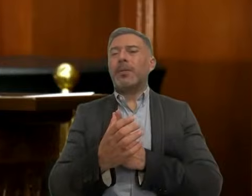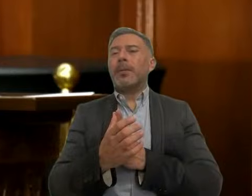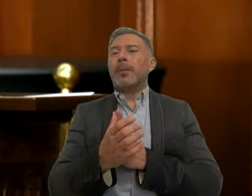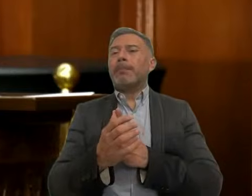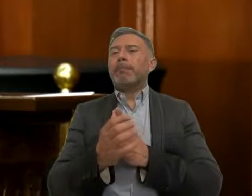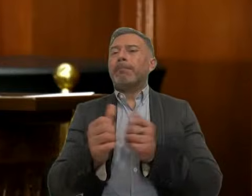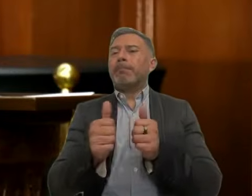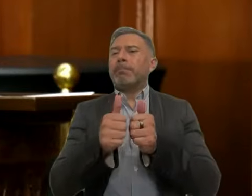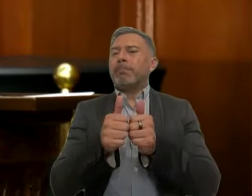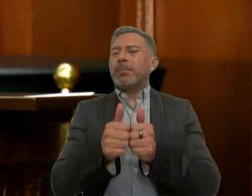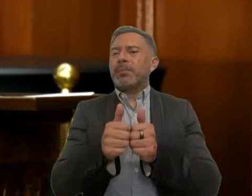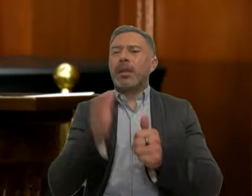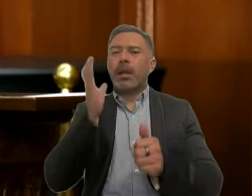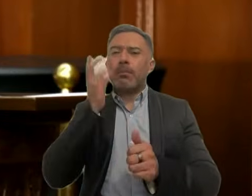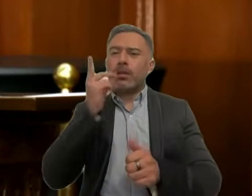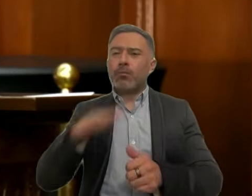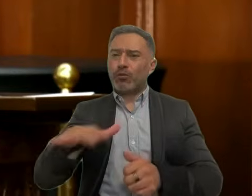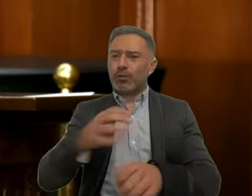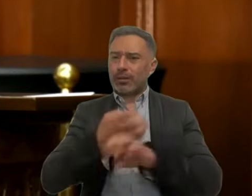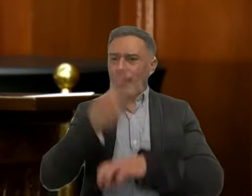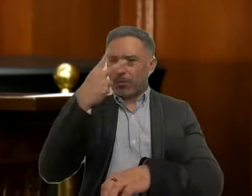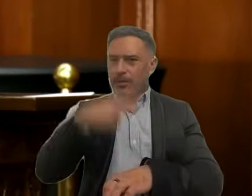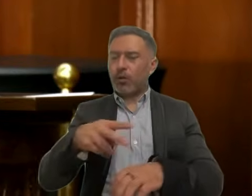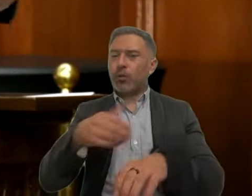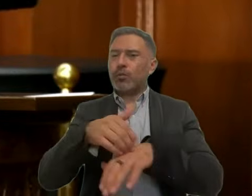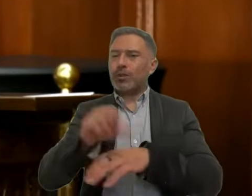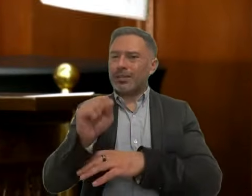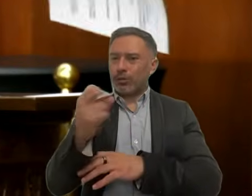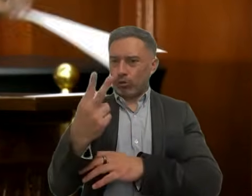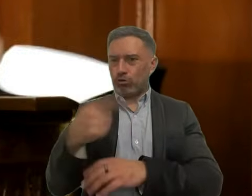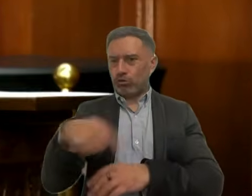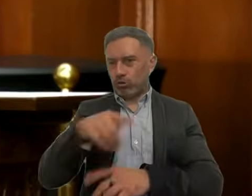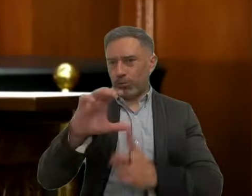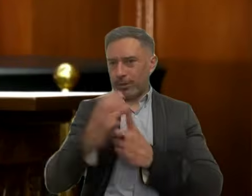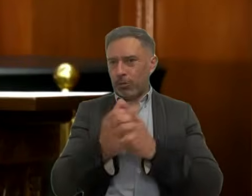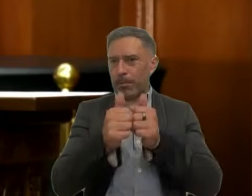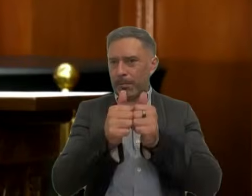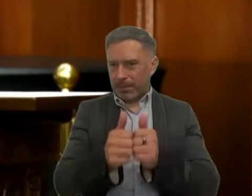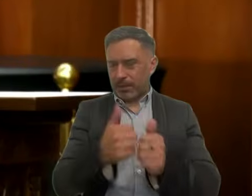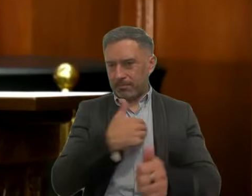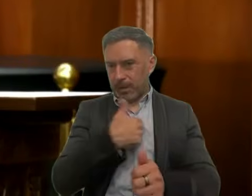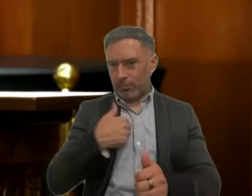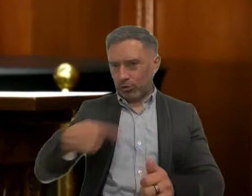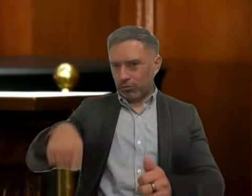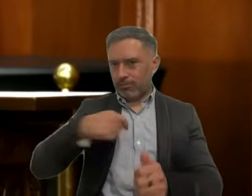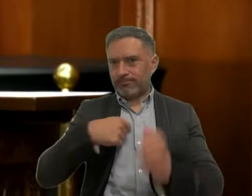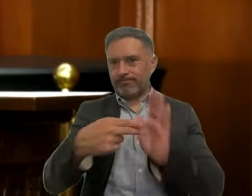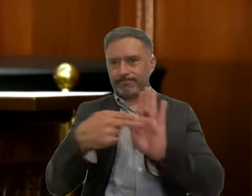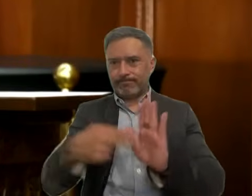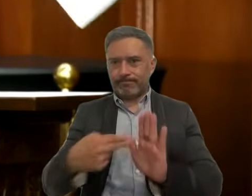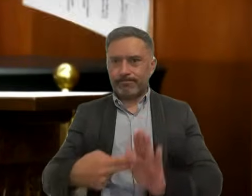la 62ª Legislatura del Congreso del Estado Libre y Soberano de México.